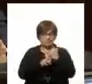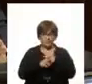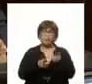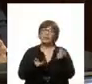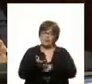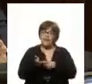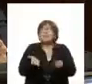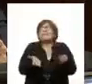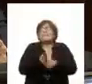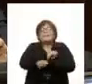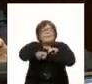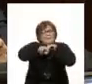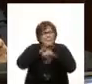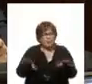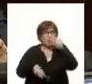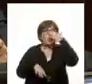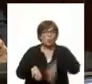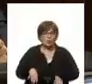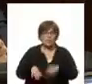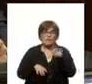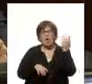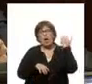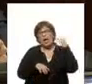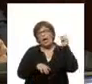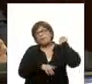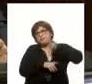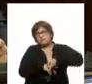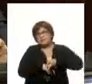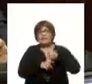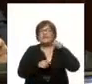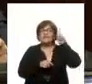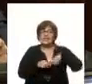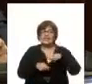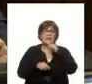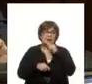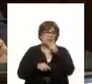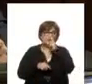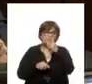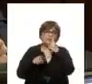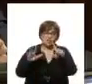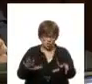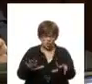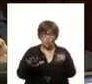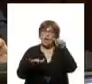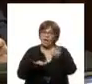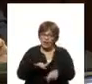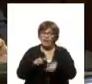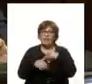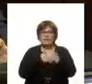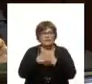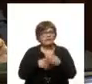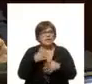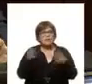Pero el punto culminante de este proceso de corrupción y autoritarismo se produce en marzo del 2018, cuando se desata un